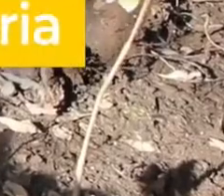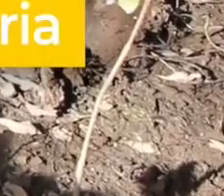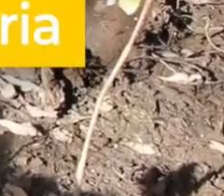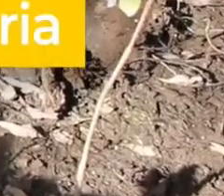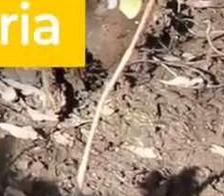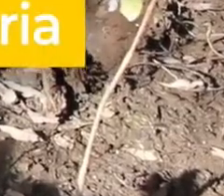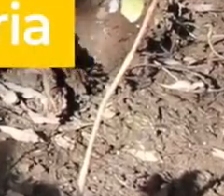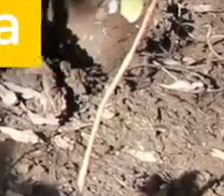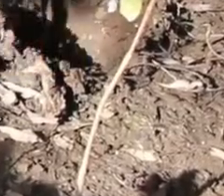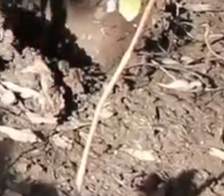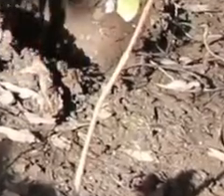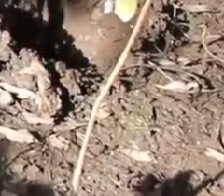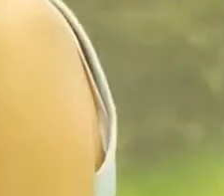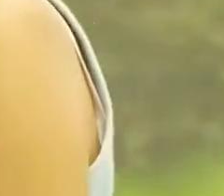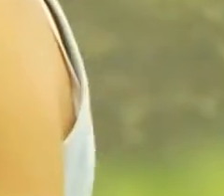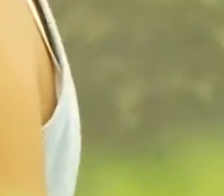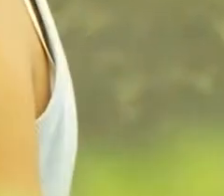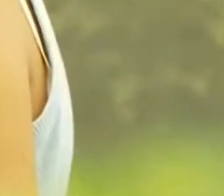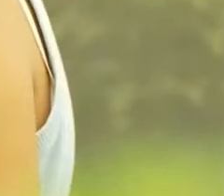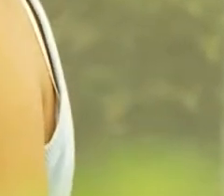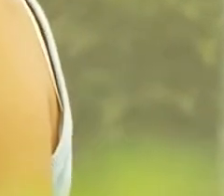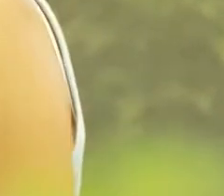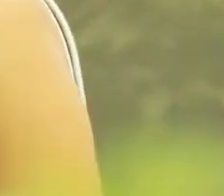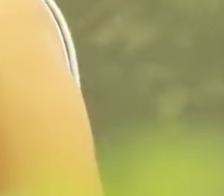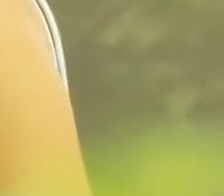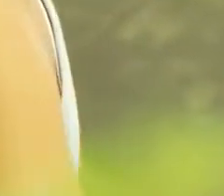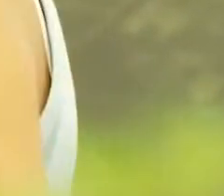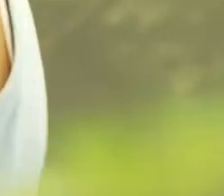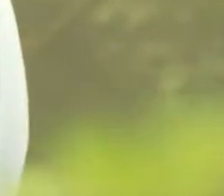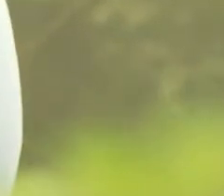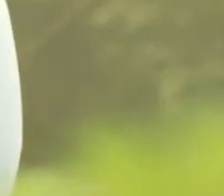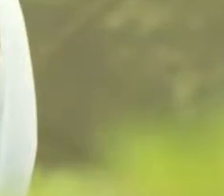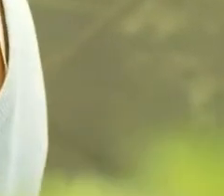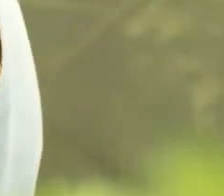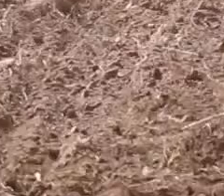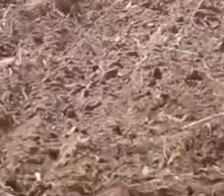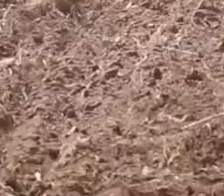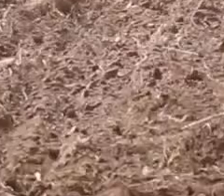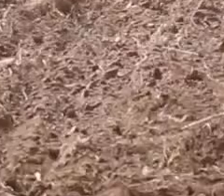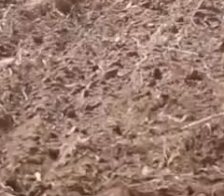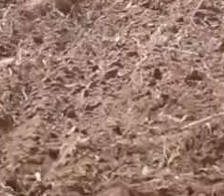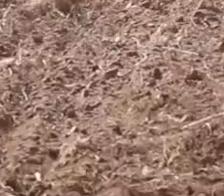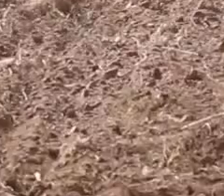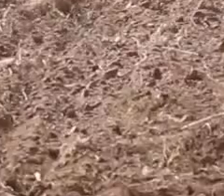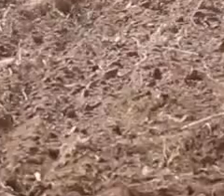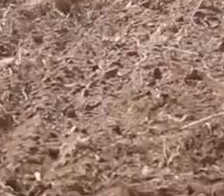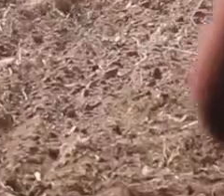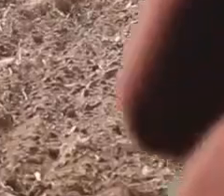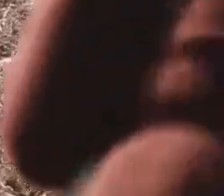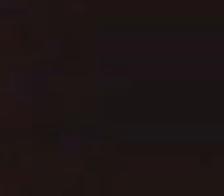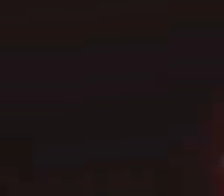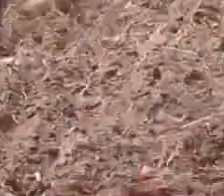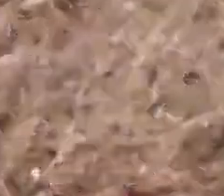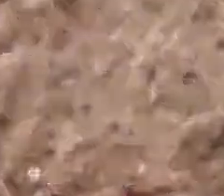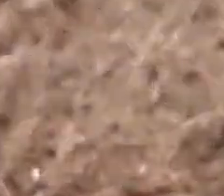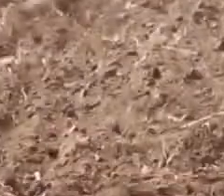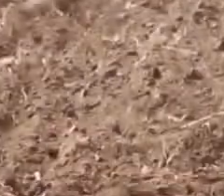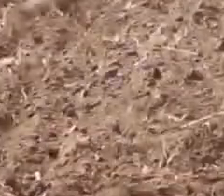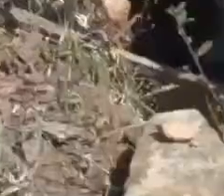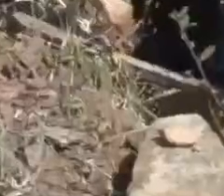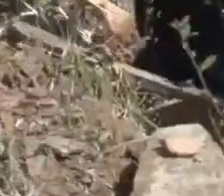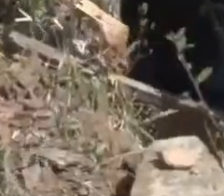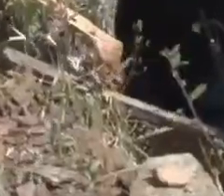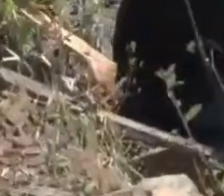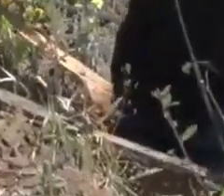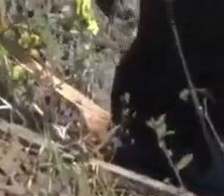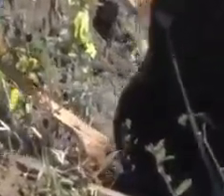alimentaria. También promueven la equidad, la inclusión, el arraigo de las mujeres y los hombres del campo a su territorio